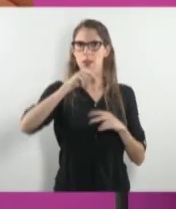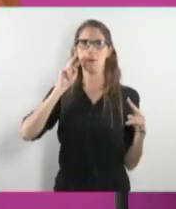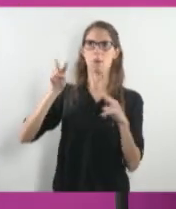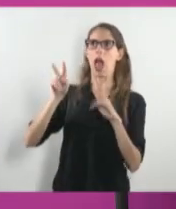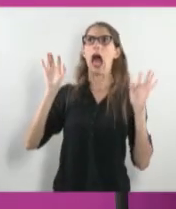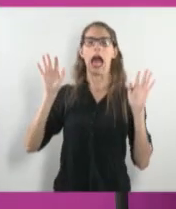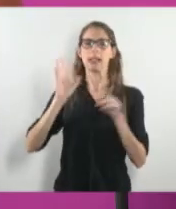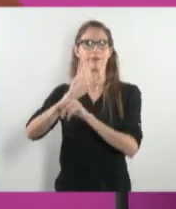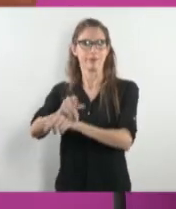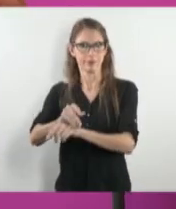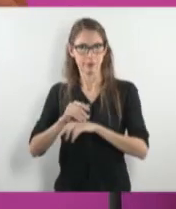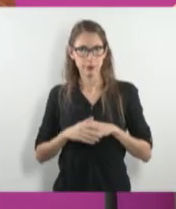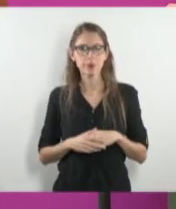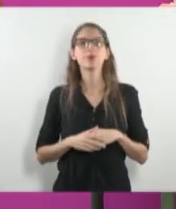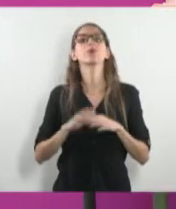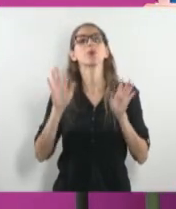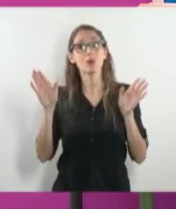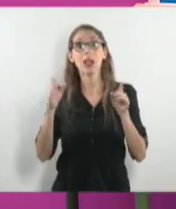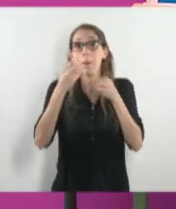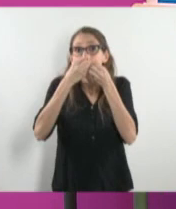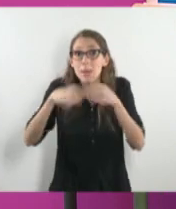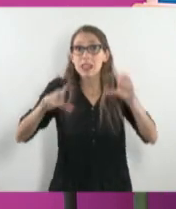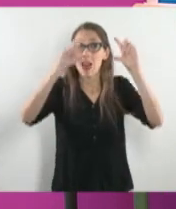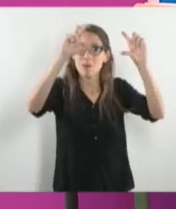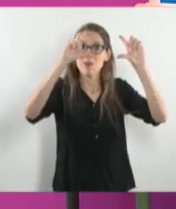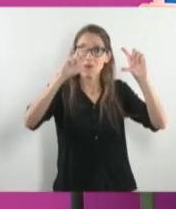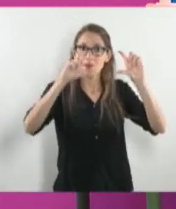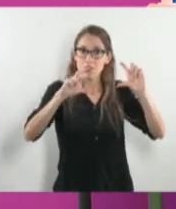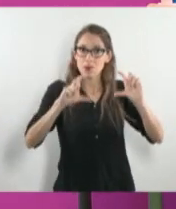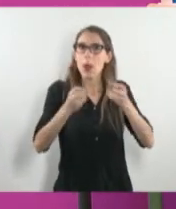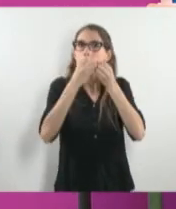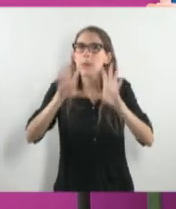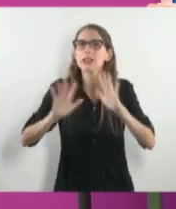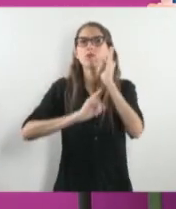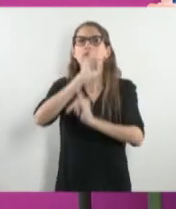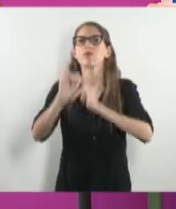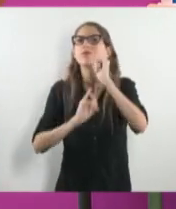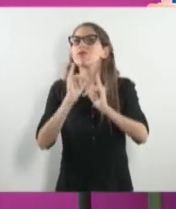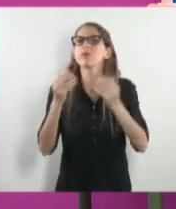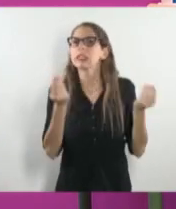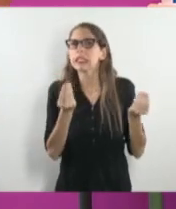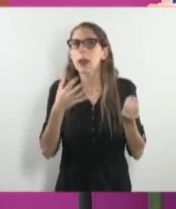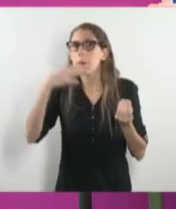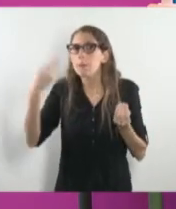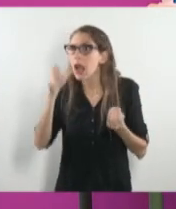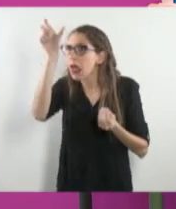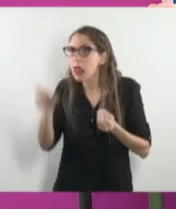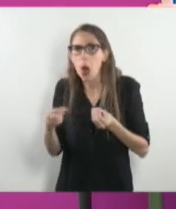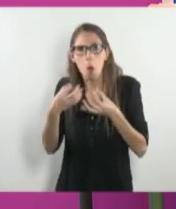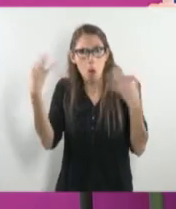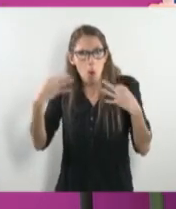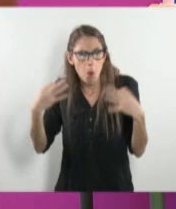principio, por lo menos las primeras estrofas relatan esto, él fue un buen padre, un buen